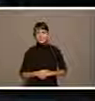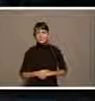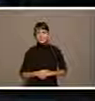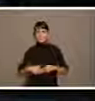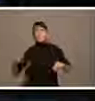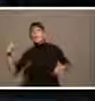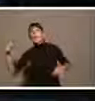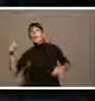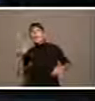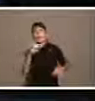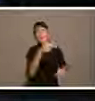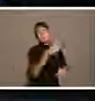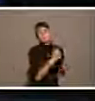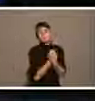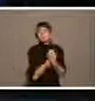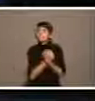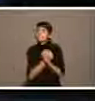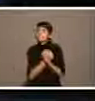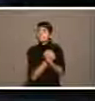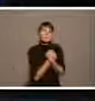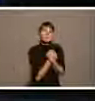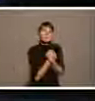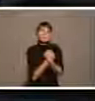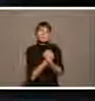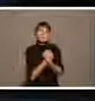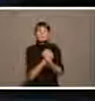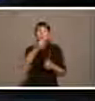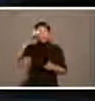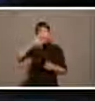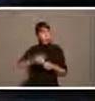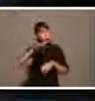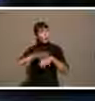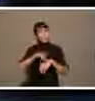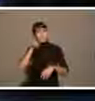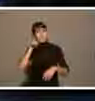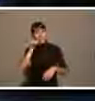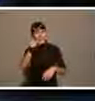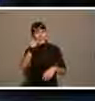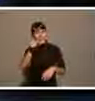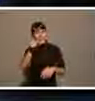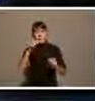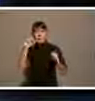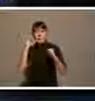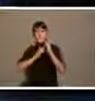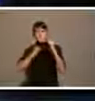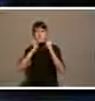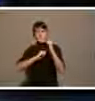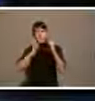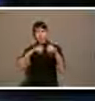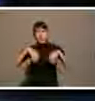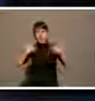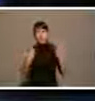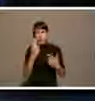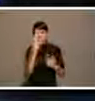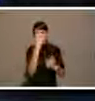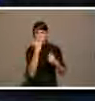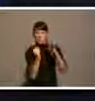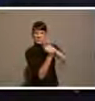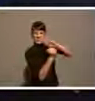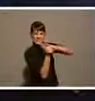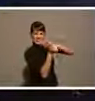Mi Piscis querido, hoy para ti tu piedra es la piedra Pome, pero no para que